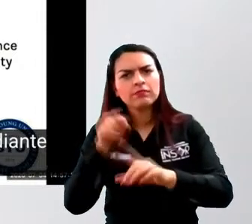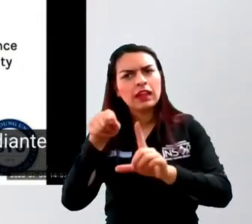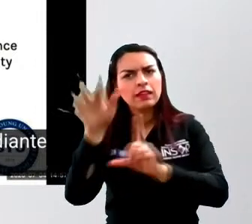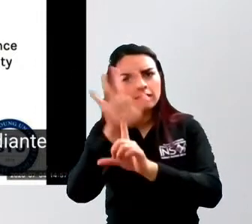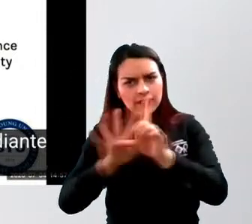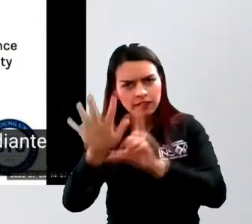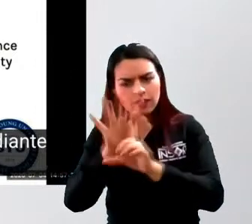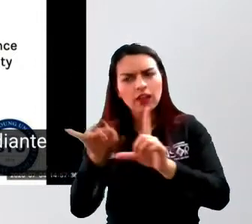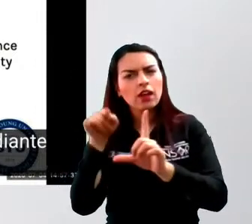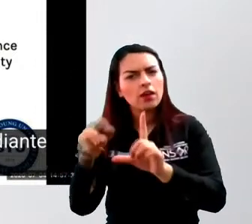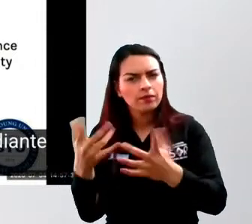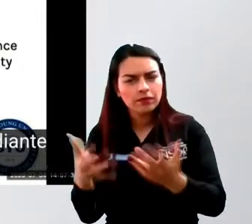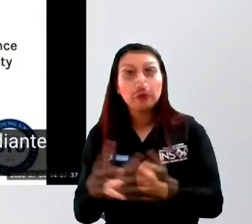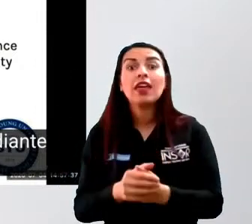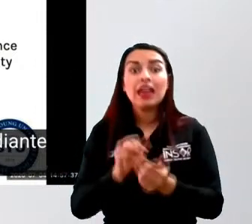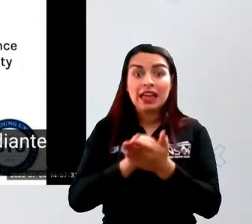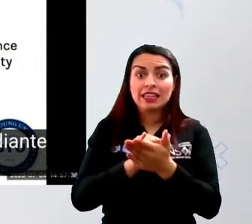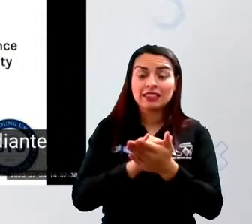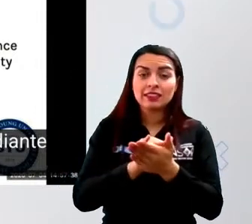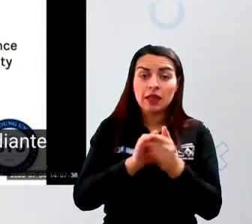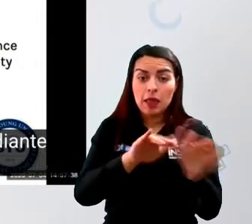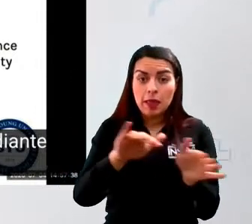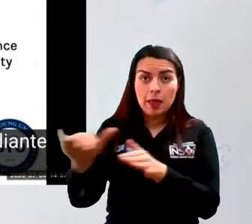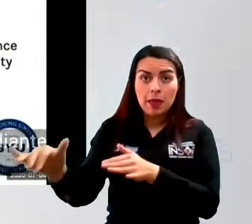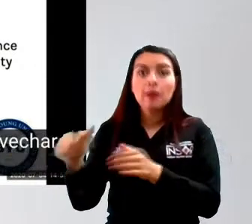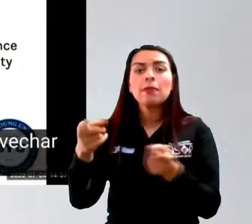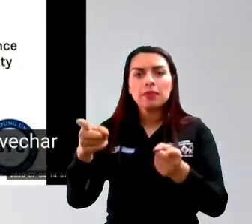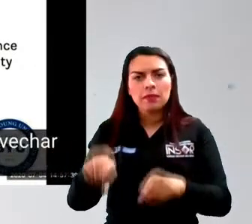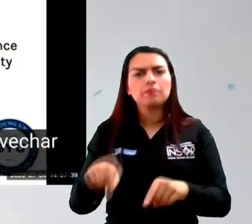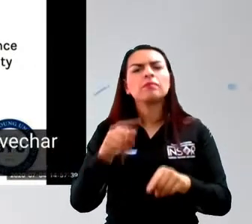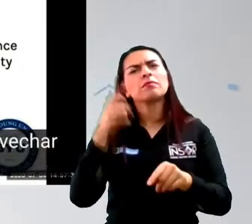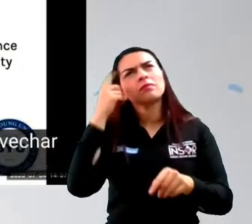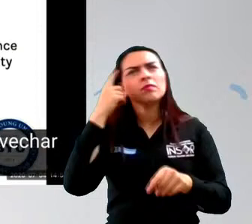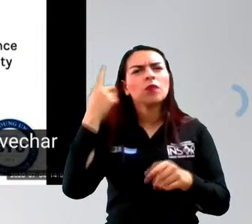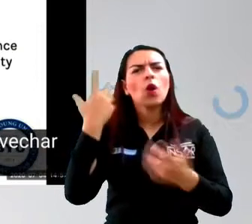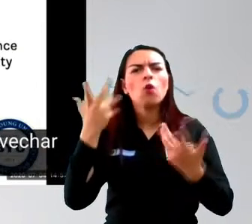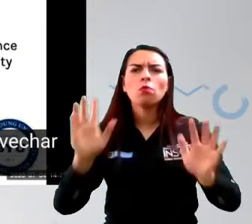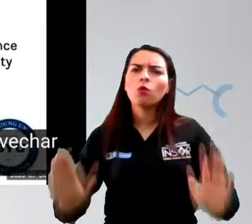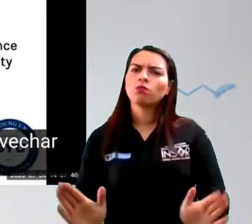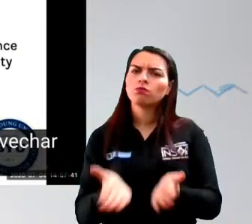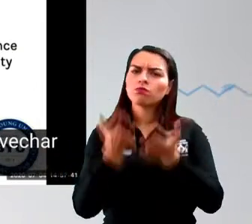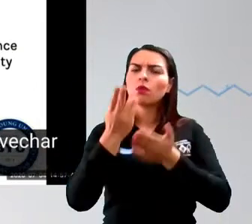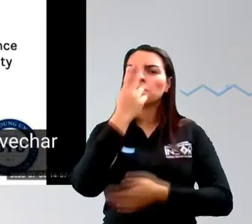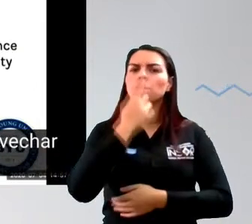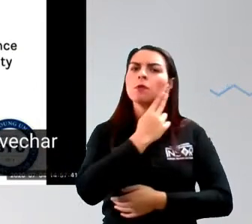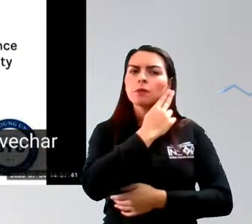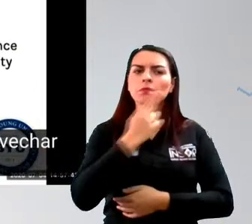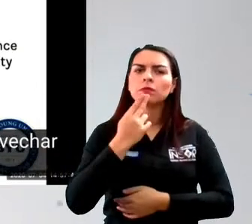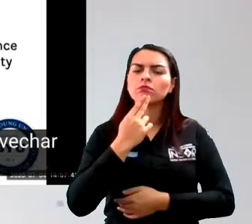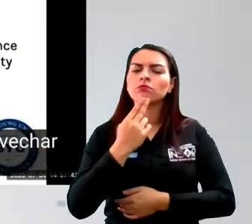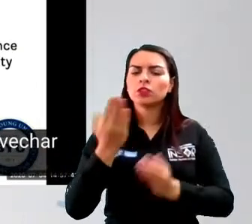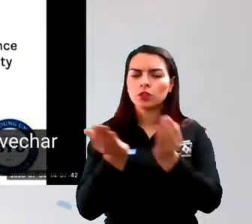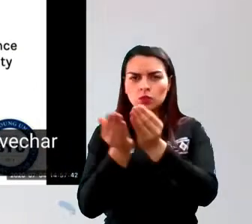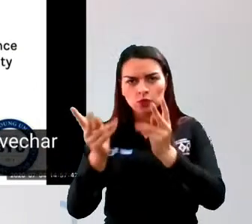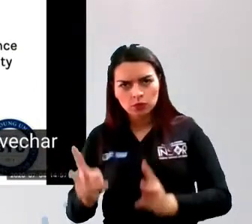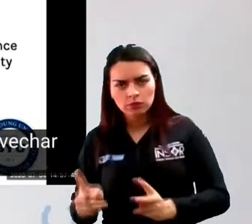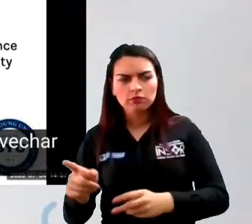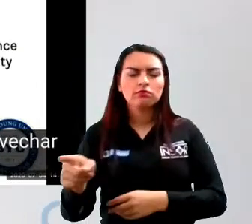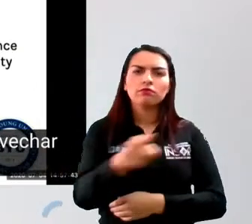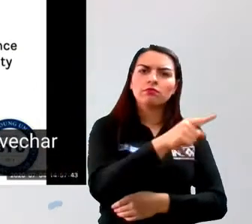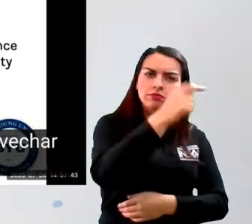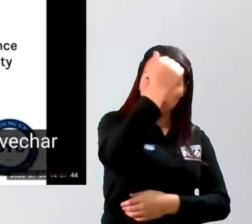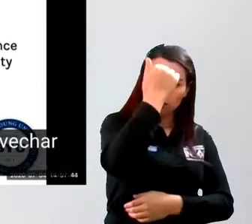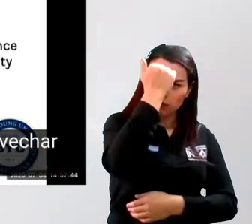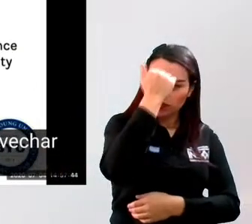final, pues antes de eso voy a hablar sobre cómo mejorar el compromiso del estudiante con los profesores y los estudiantes, con lo que voy a